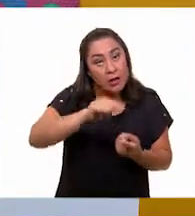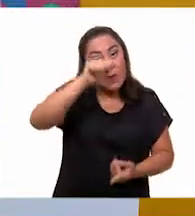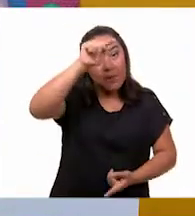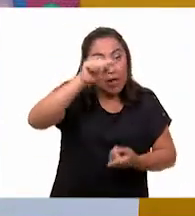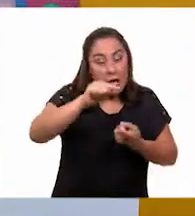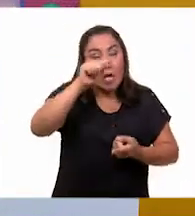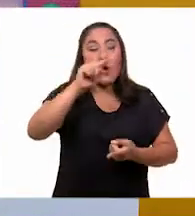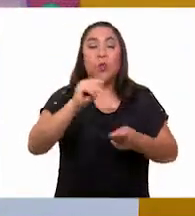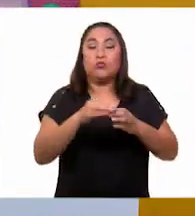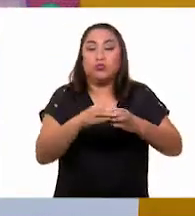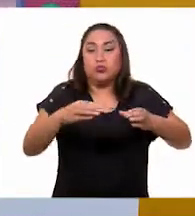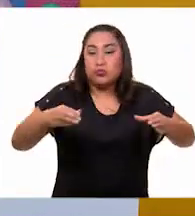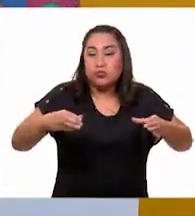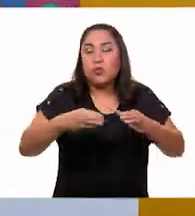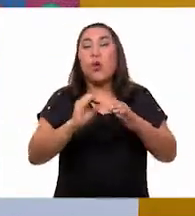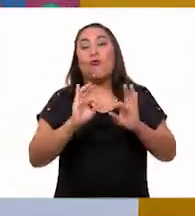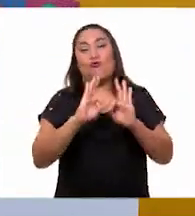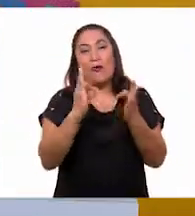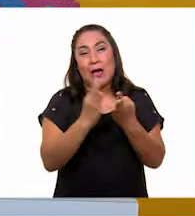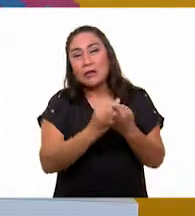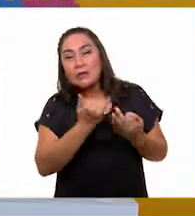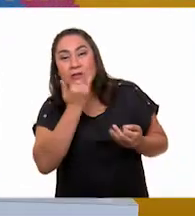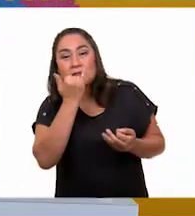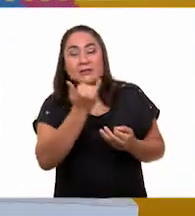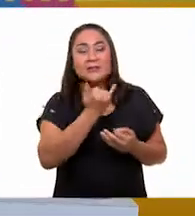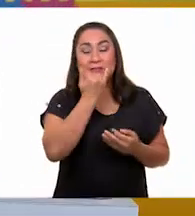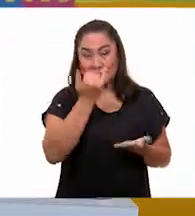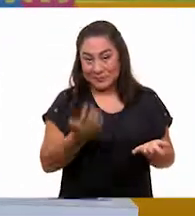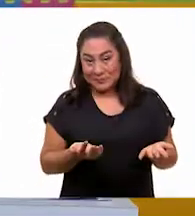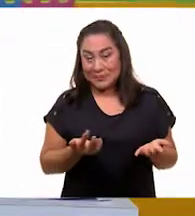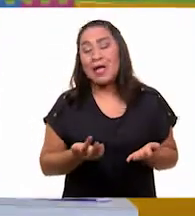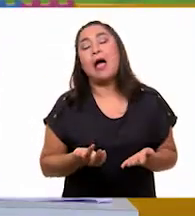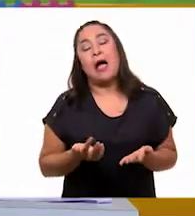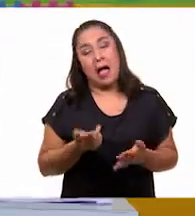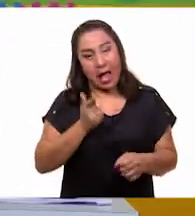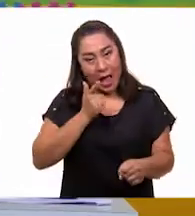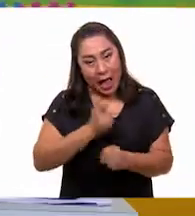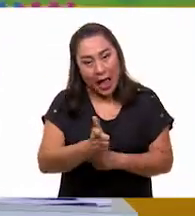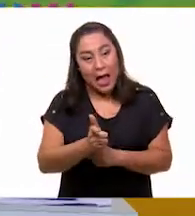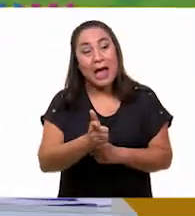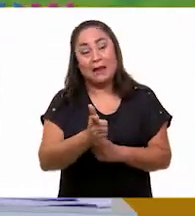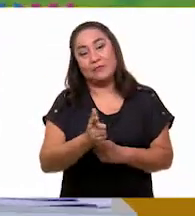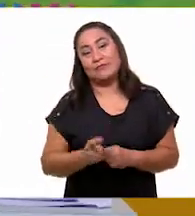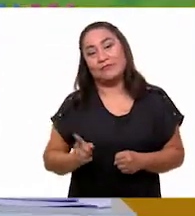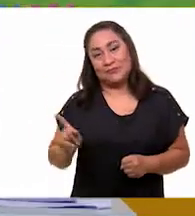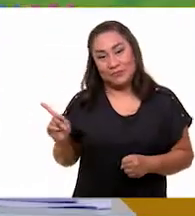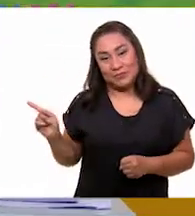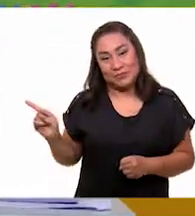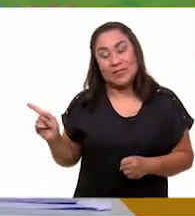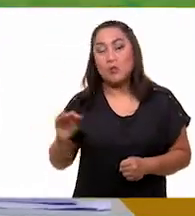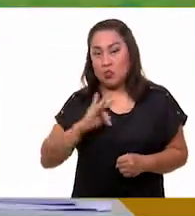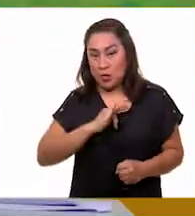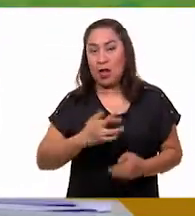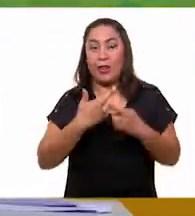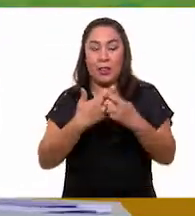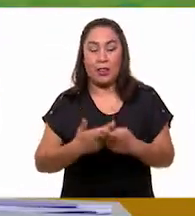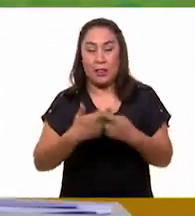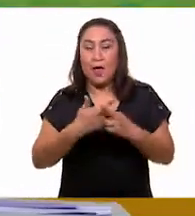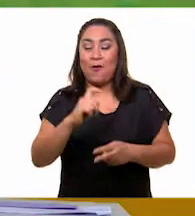de los objetos. Cierto. ¿De acuerdo? De acuerdo. Entonces, ahorita ya sabemos que la botella a la que le cabe más es a la 2. Así es.